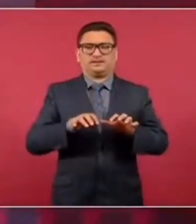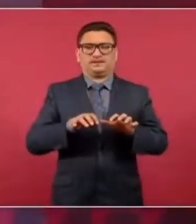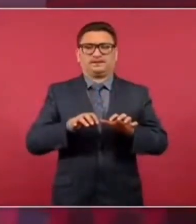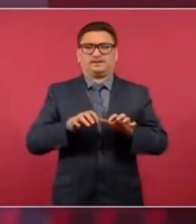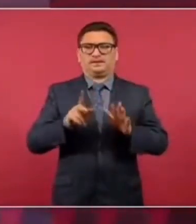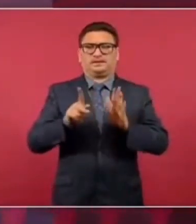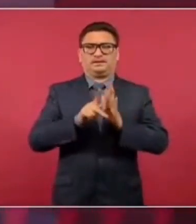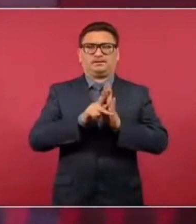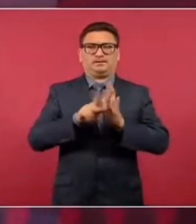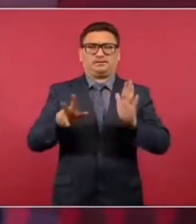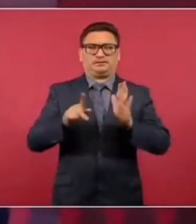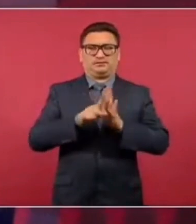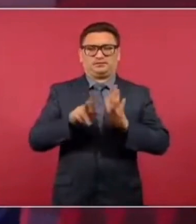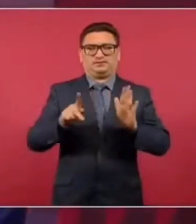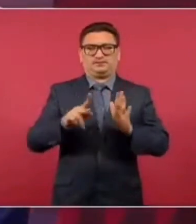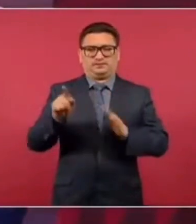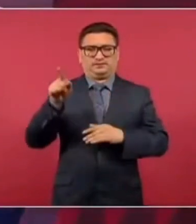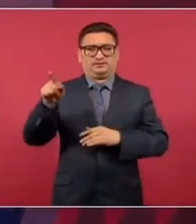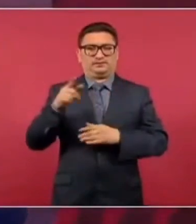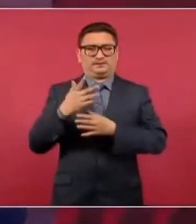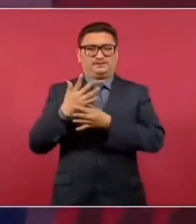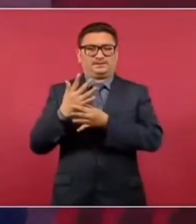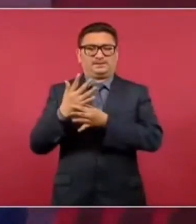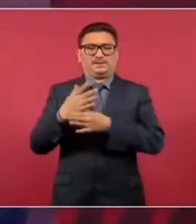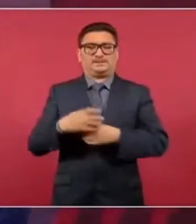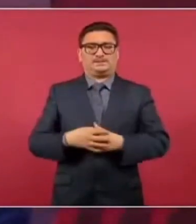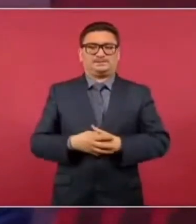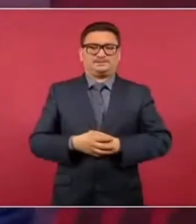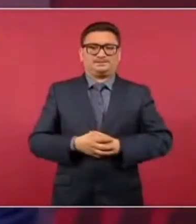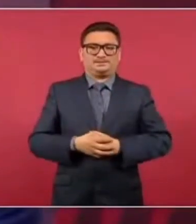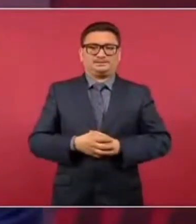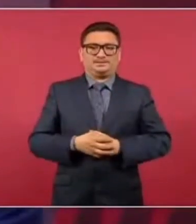de un periódico y que dice